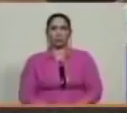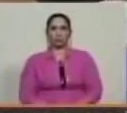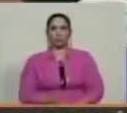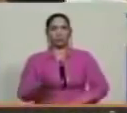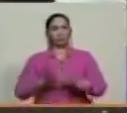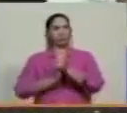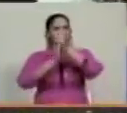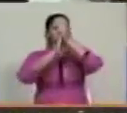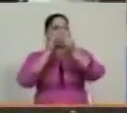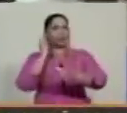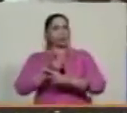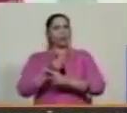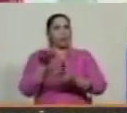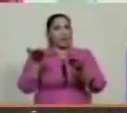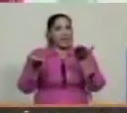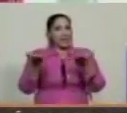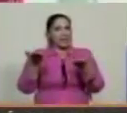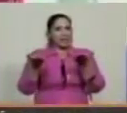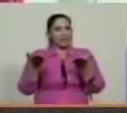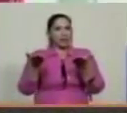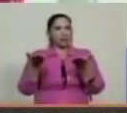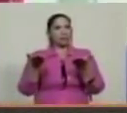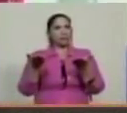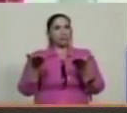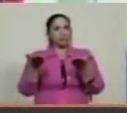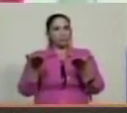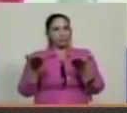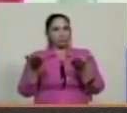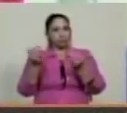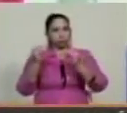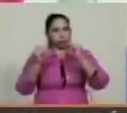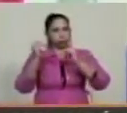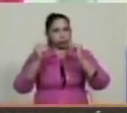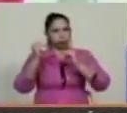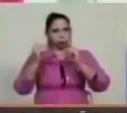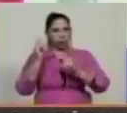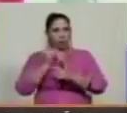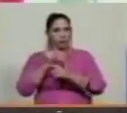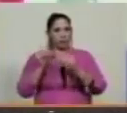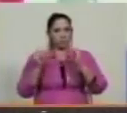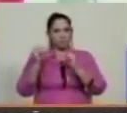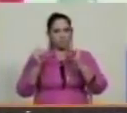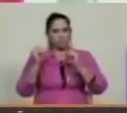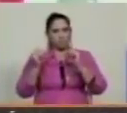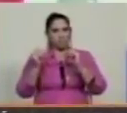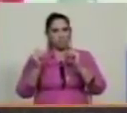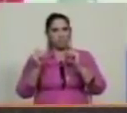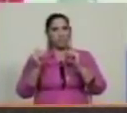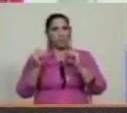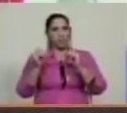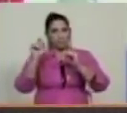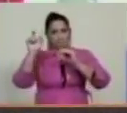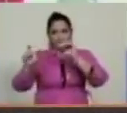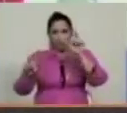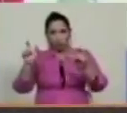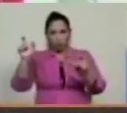tiene que ser muy equilibrado. Muy equilibrado. Los seres humanos cometemos errores.